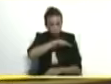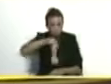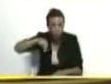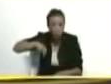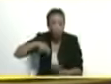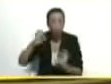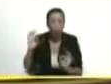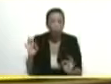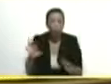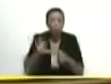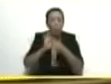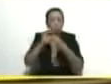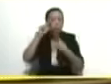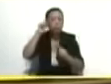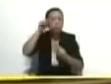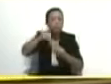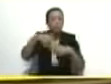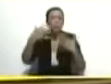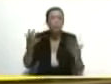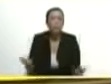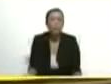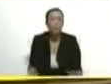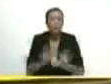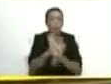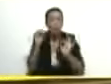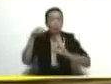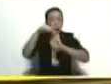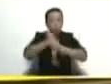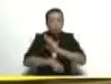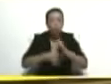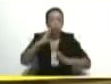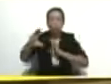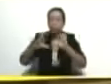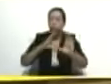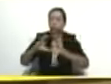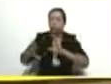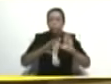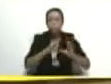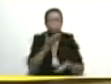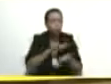basar nuestra unión en una profunda comunión